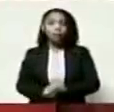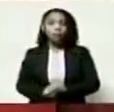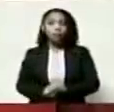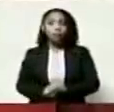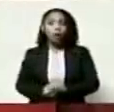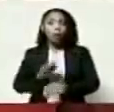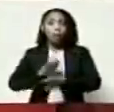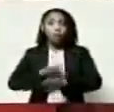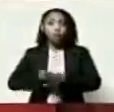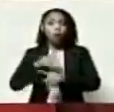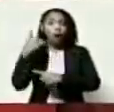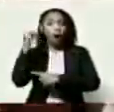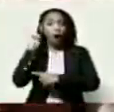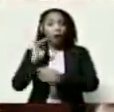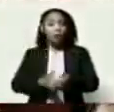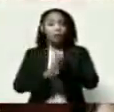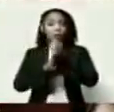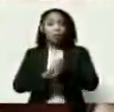es porque tienen liderazgo.